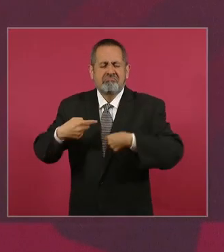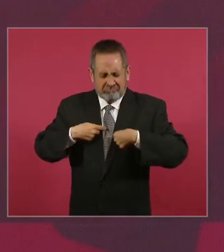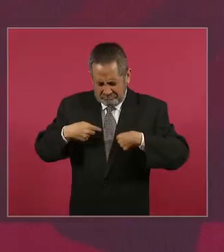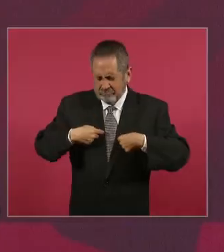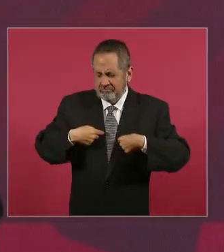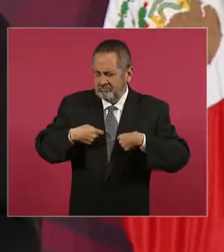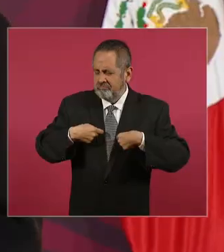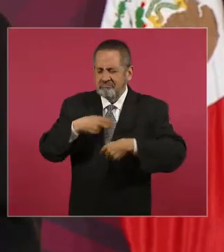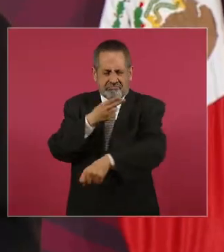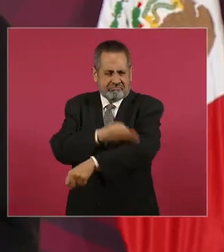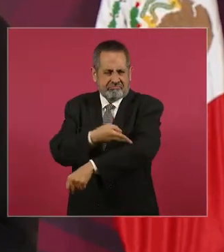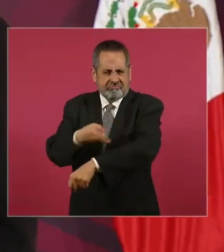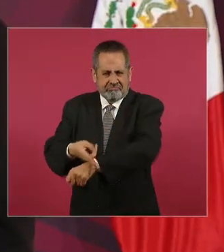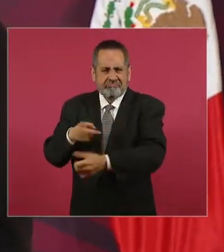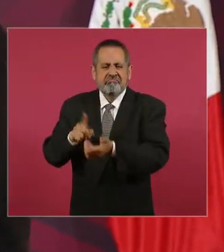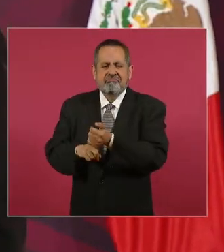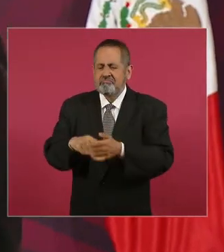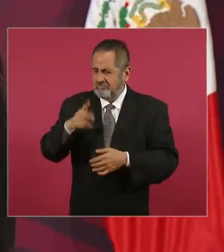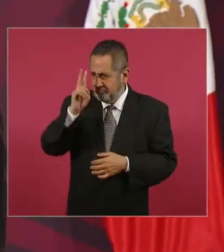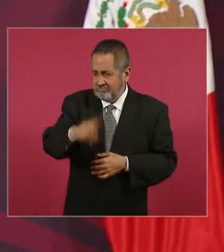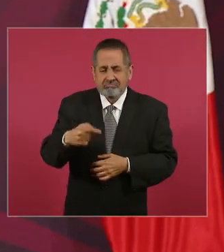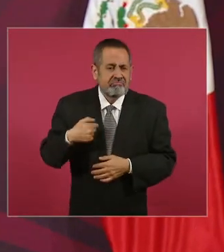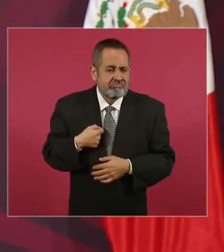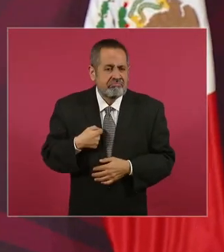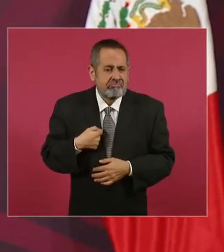Que la honestidad, dicho sea de paso,